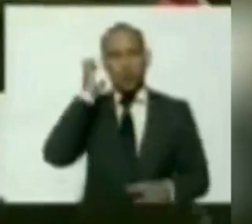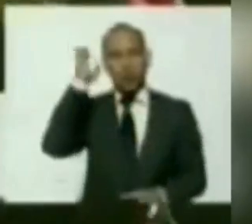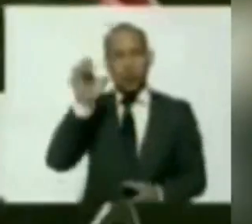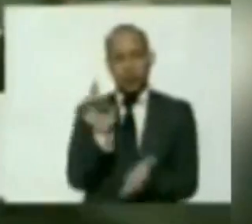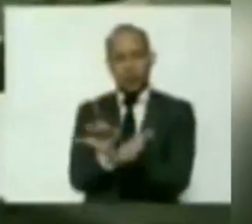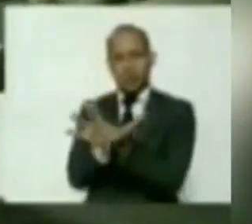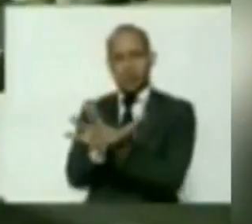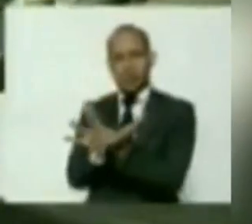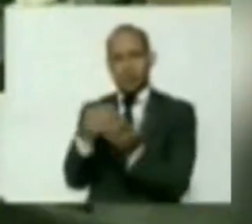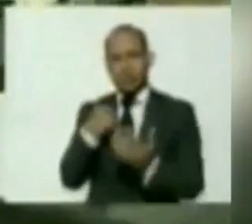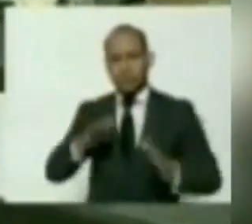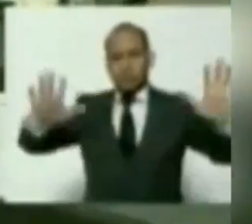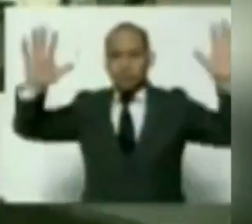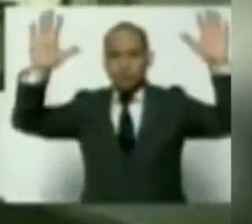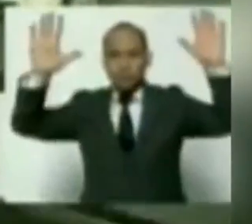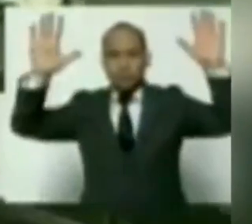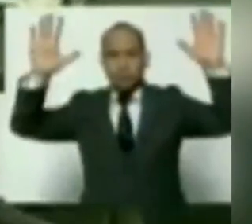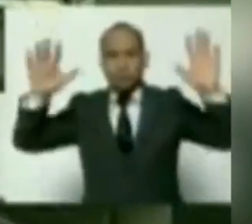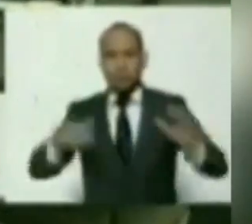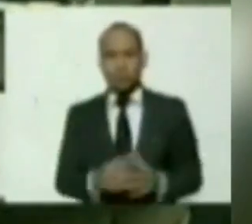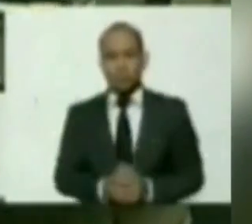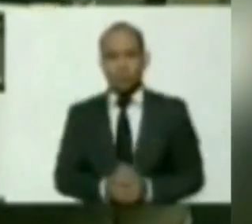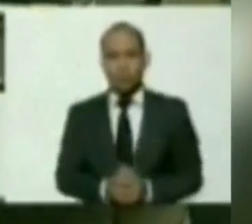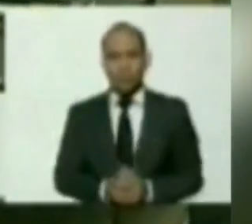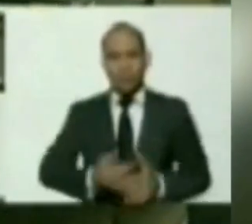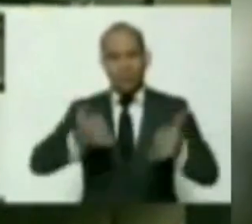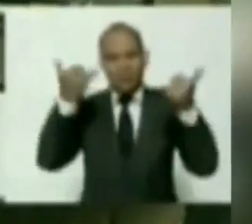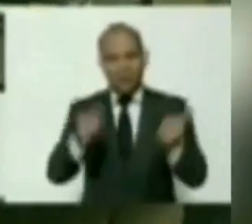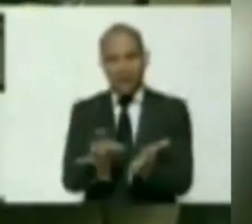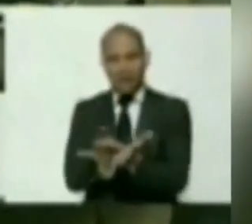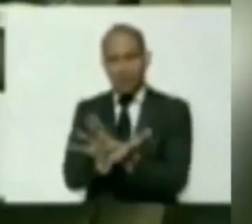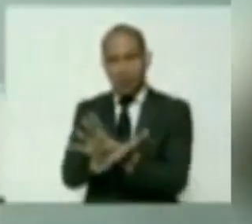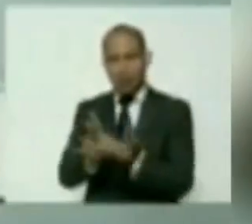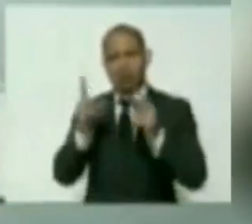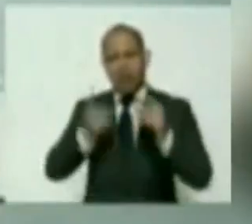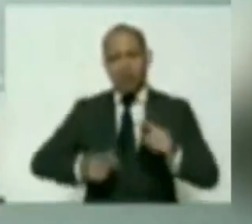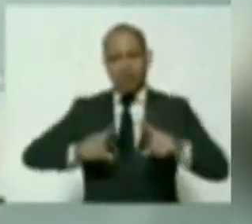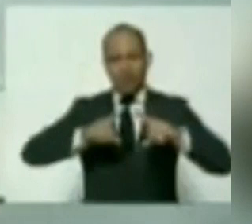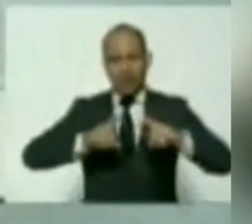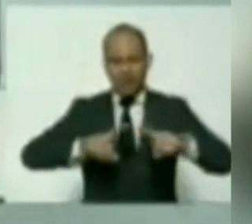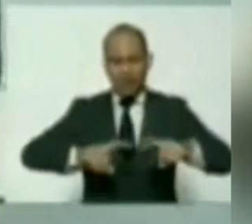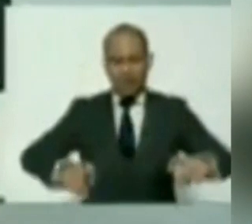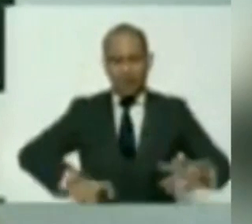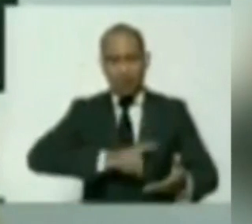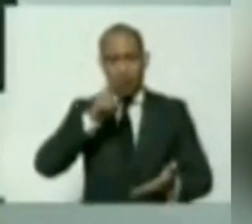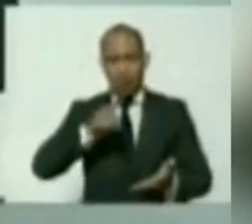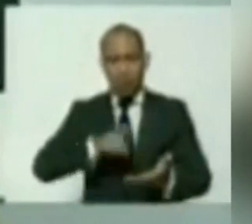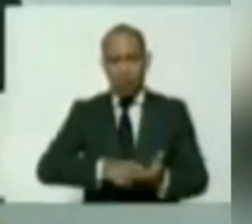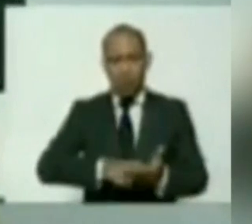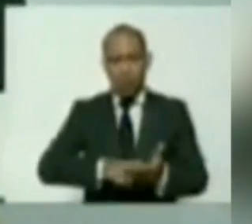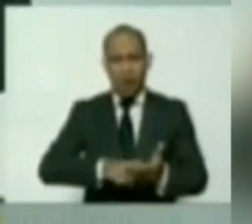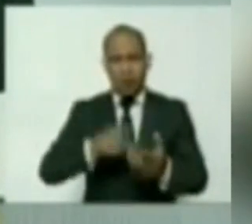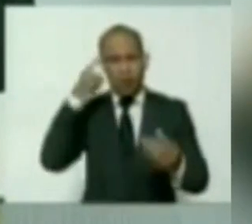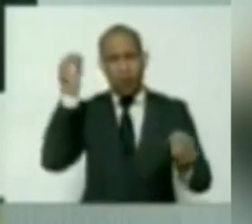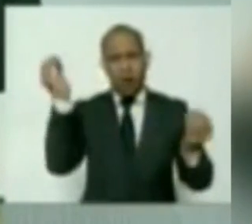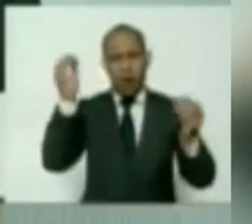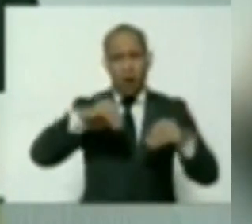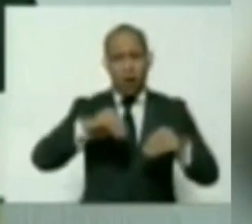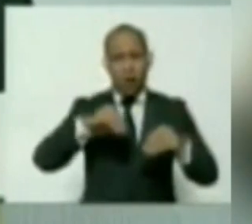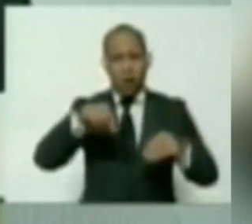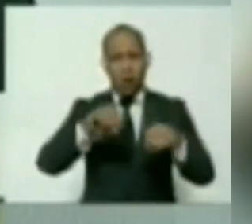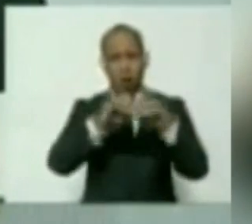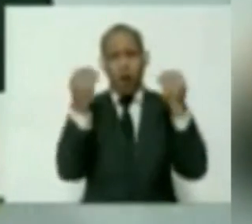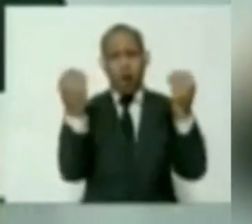Mis dos manos levanto para exhortar a que se revisen las condiciones en las que existe una oficina de